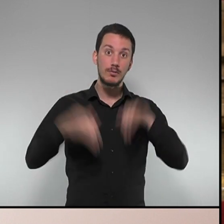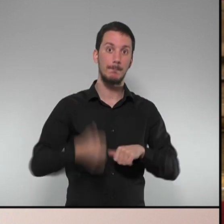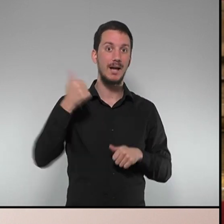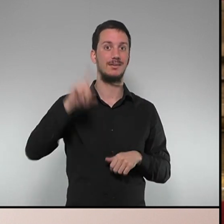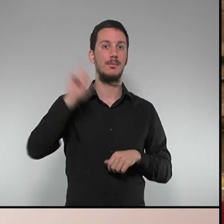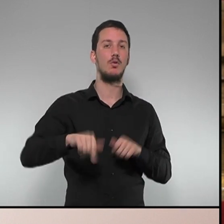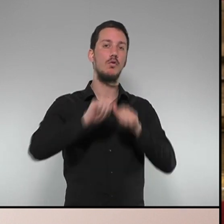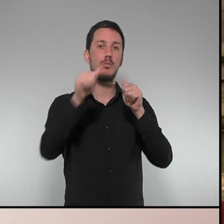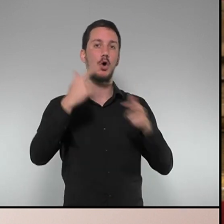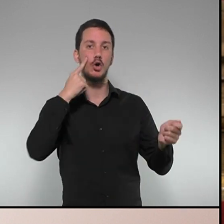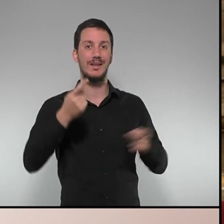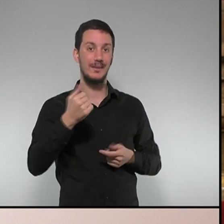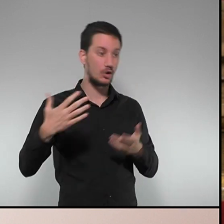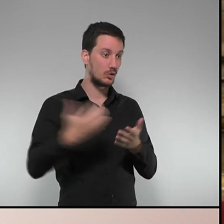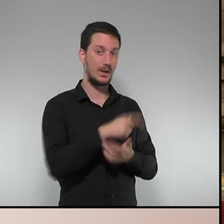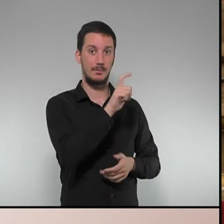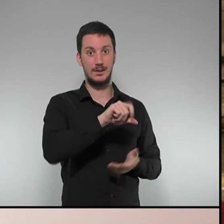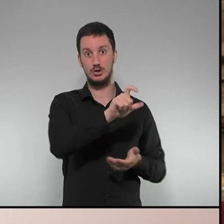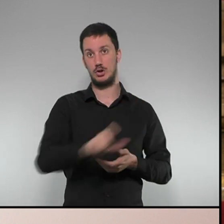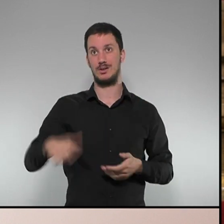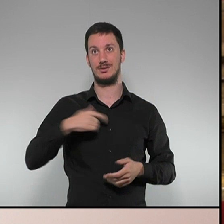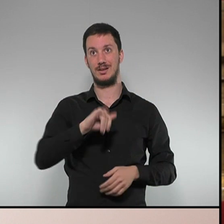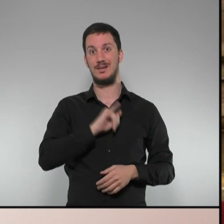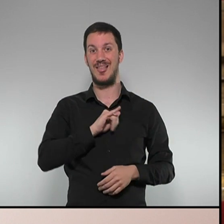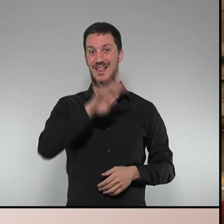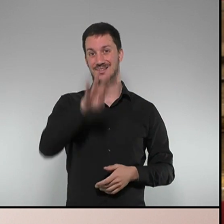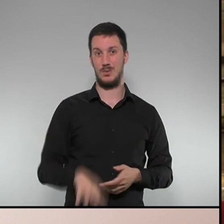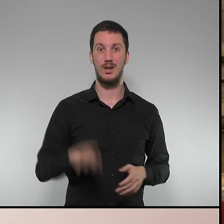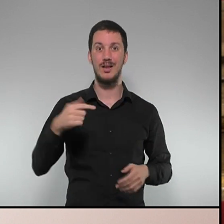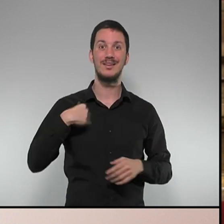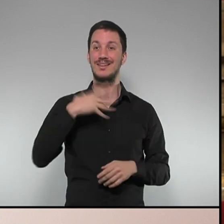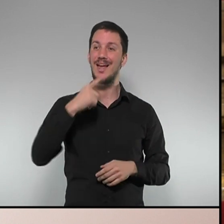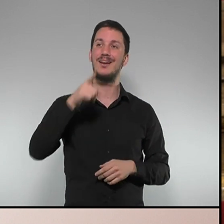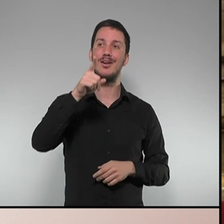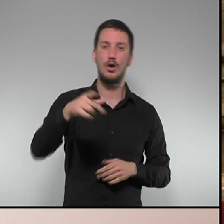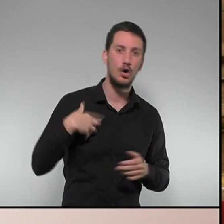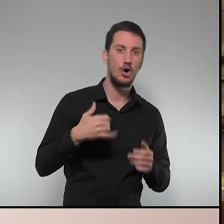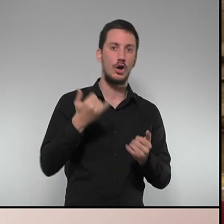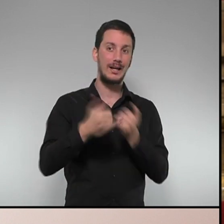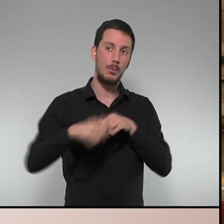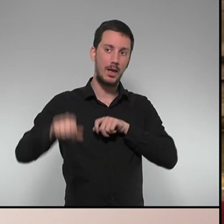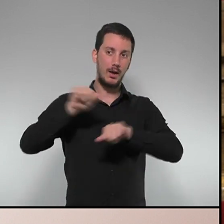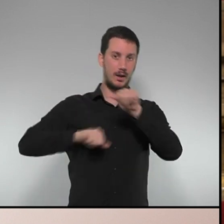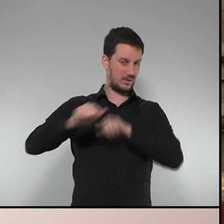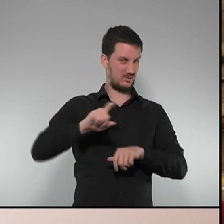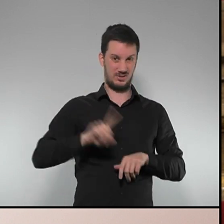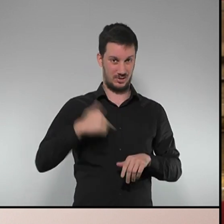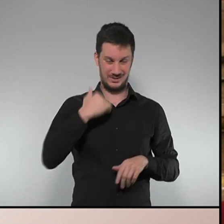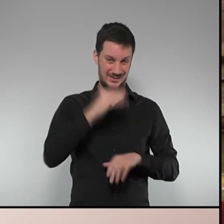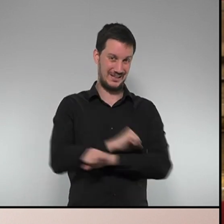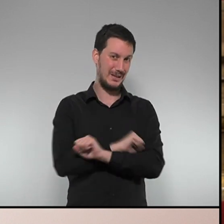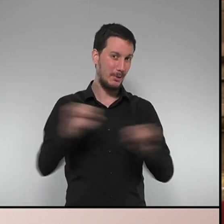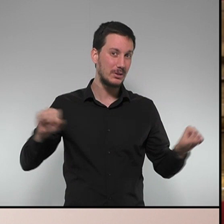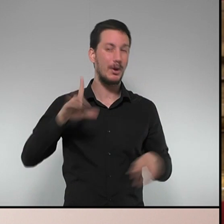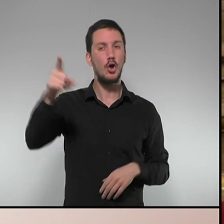de forma irregular el dinero de todos los catalanes. No le voy a pedir que rectifique porque sé que a estas alturas es absolutamente imposible, pero tenga